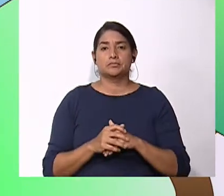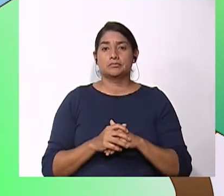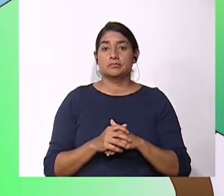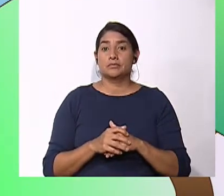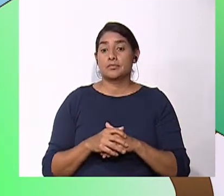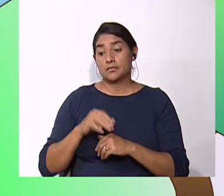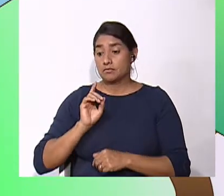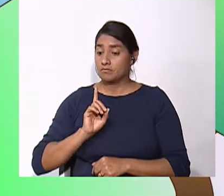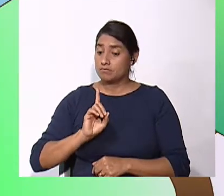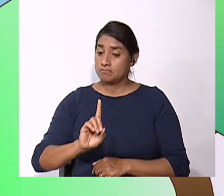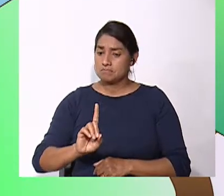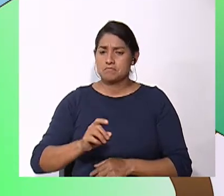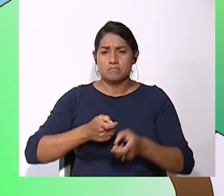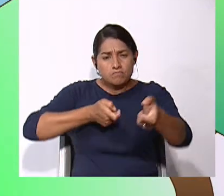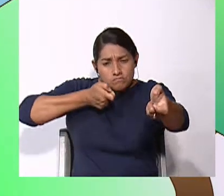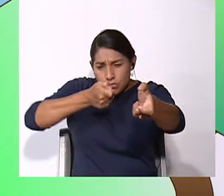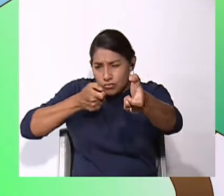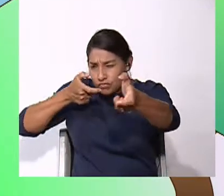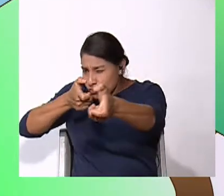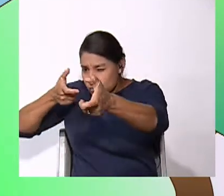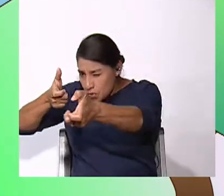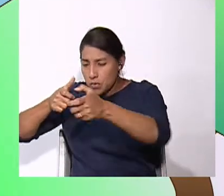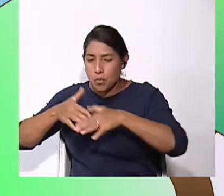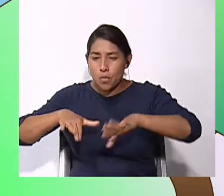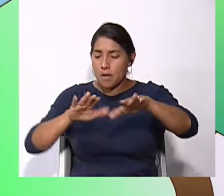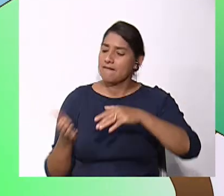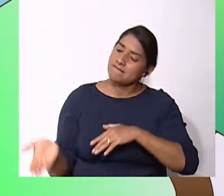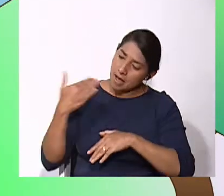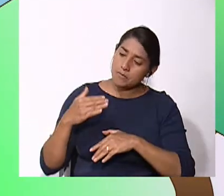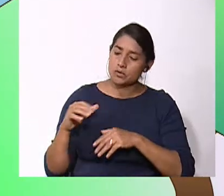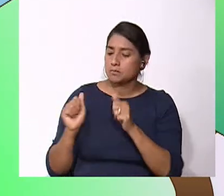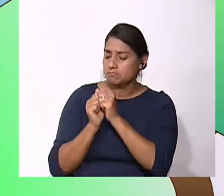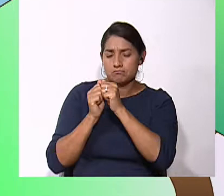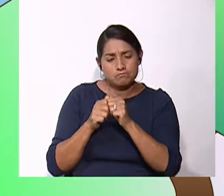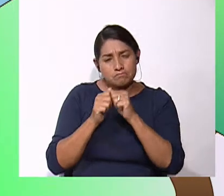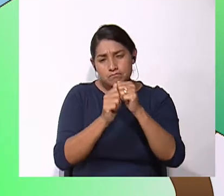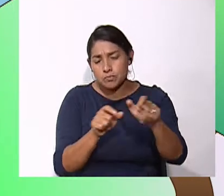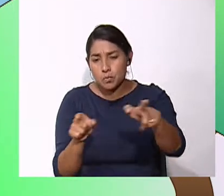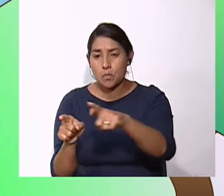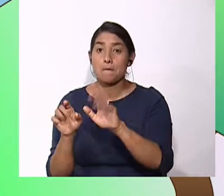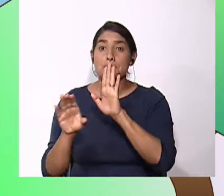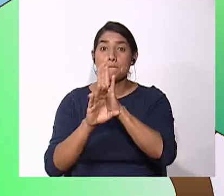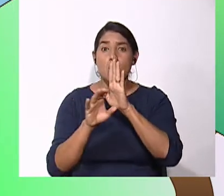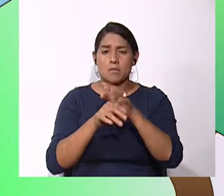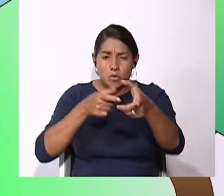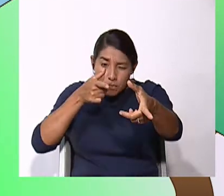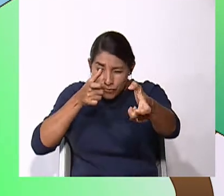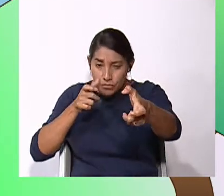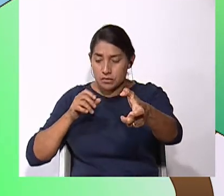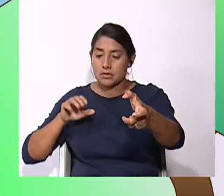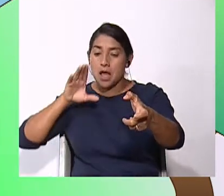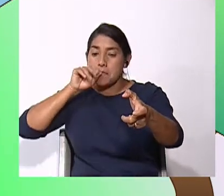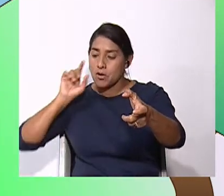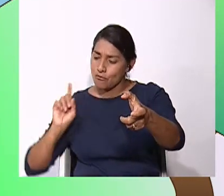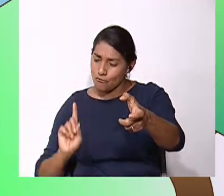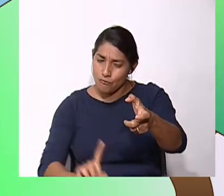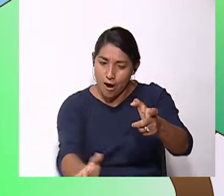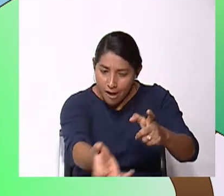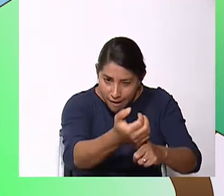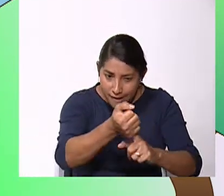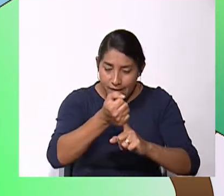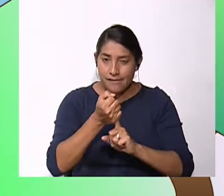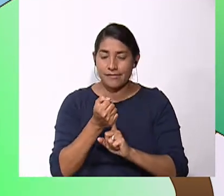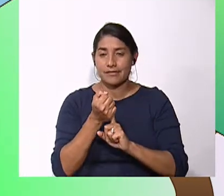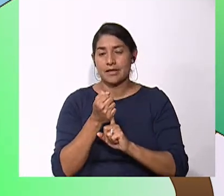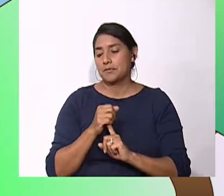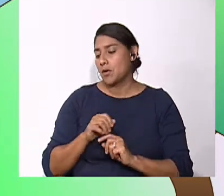Cuando salía de cacería, iba con el perro de caza y si cogía una presa, al regresar, el